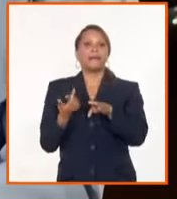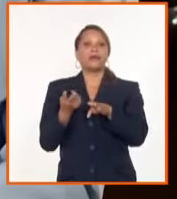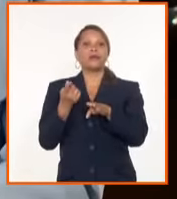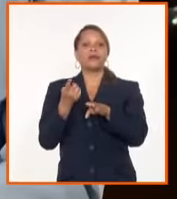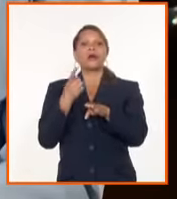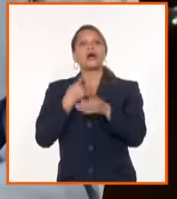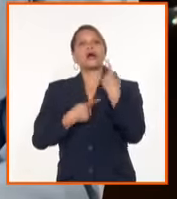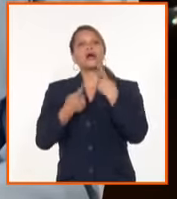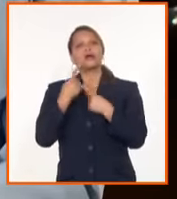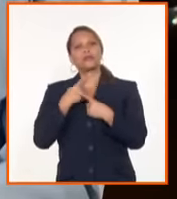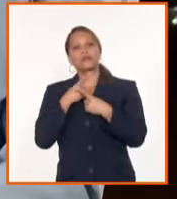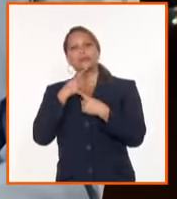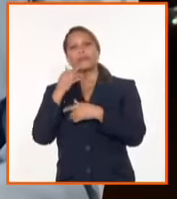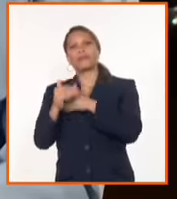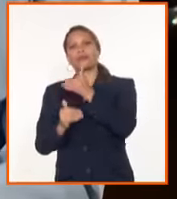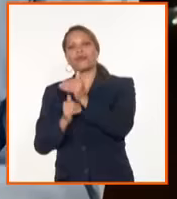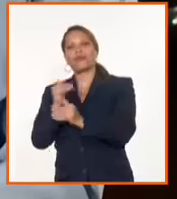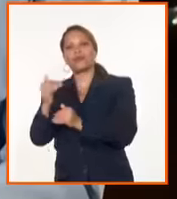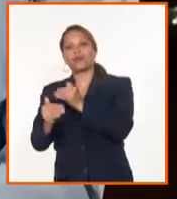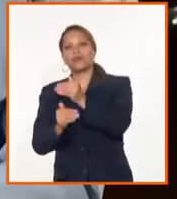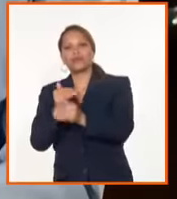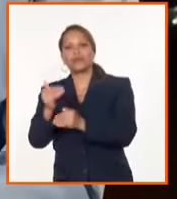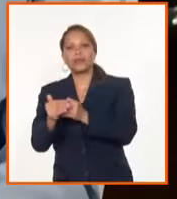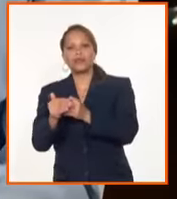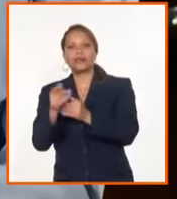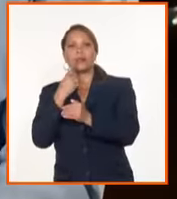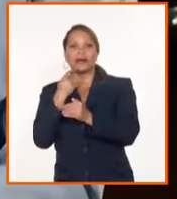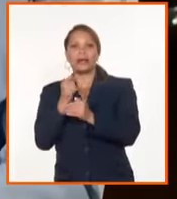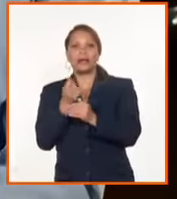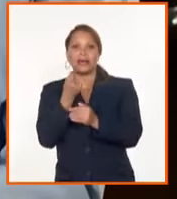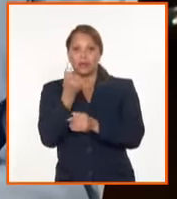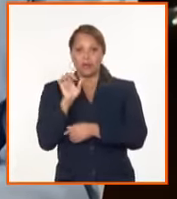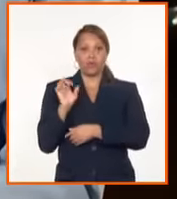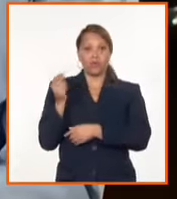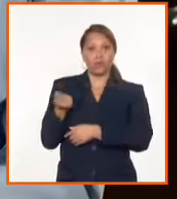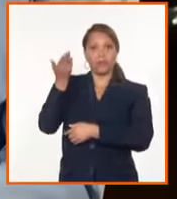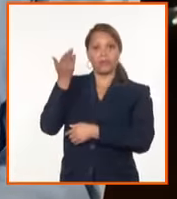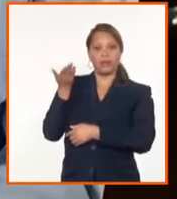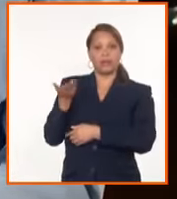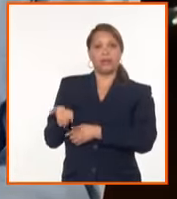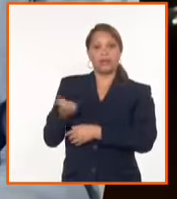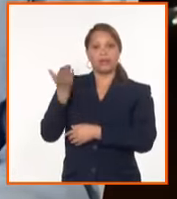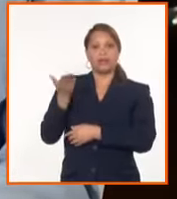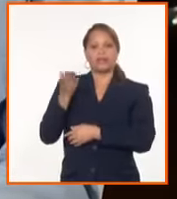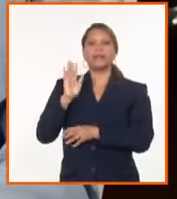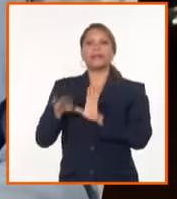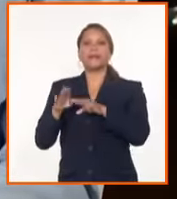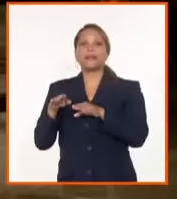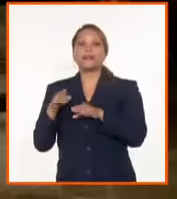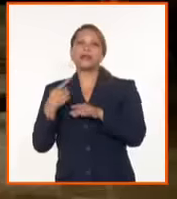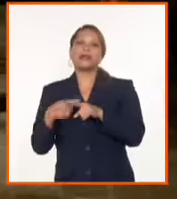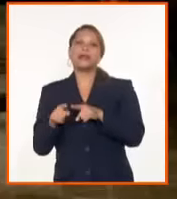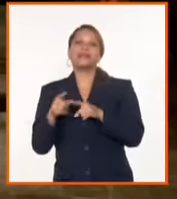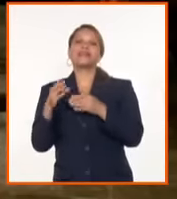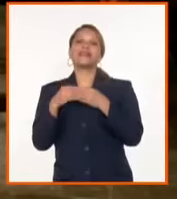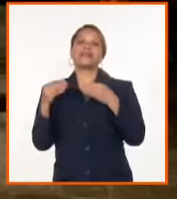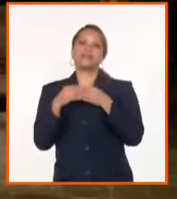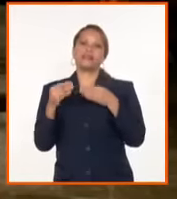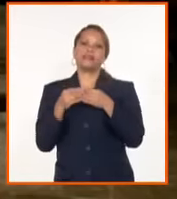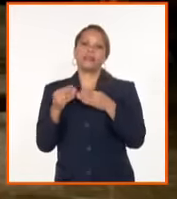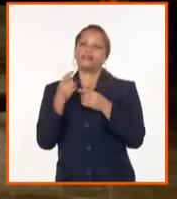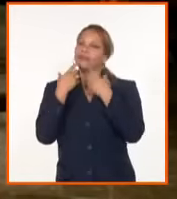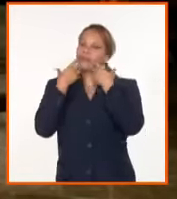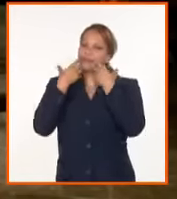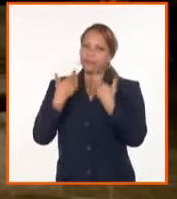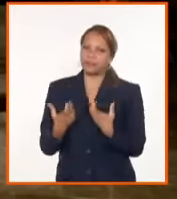procesos para crear riqueza en Cuba dependen de determinadas cantidades de divisas. Entonces están los